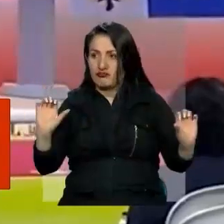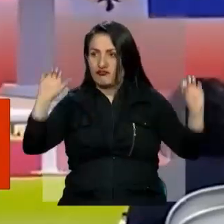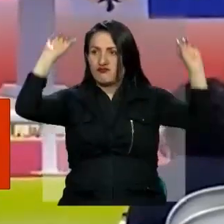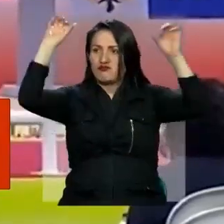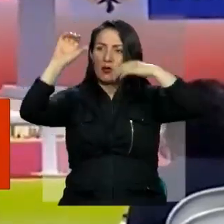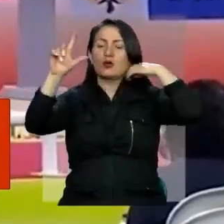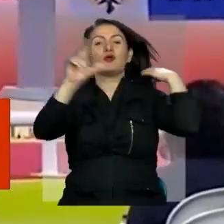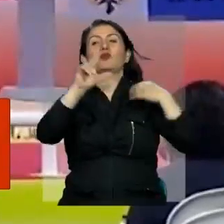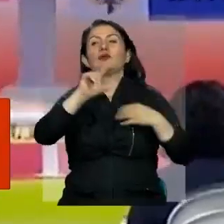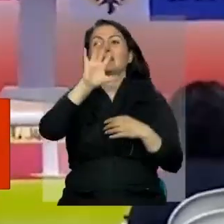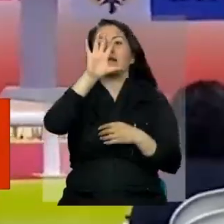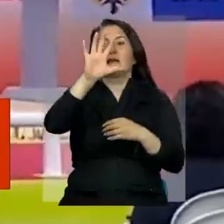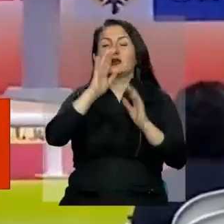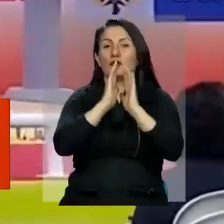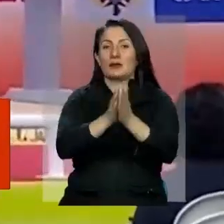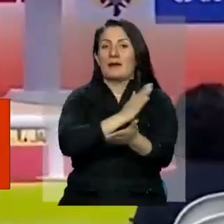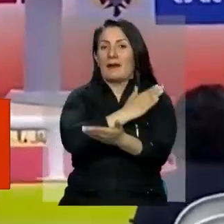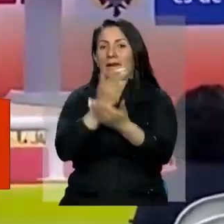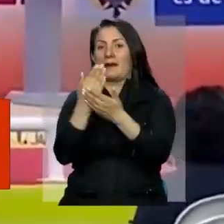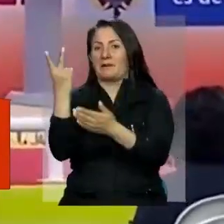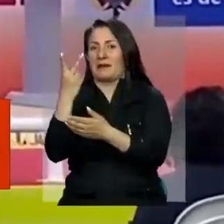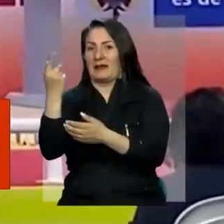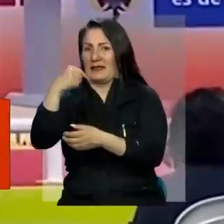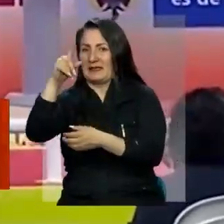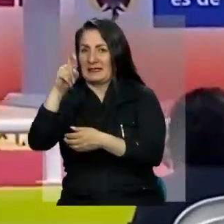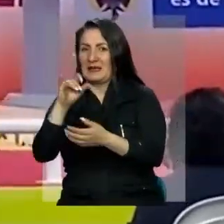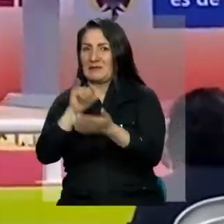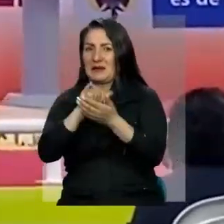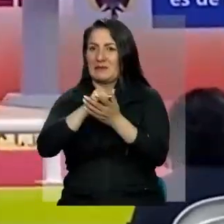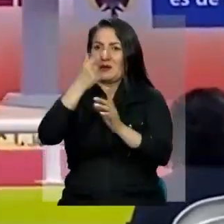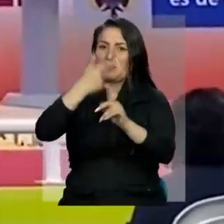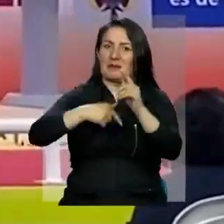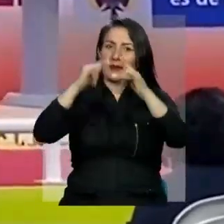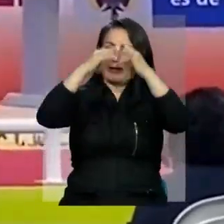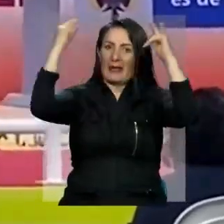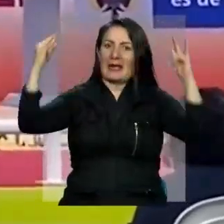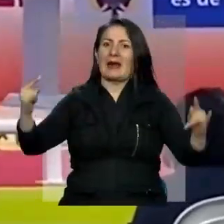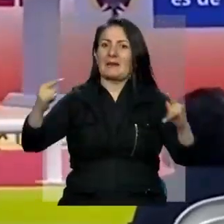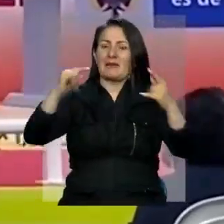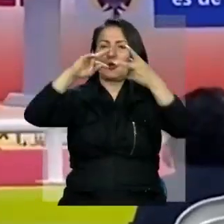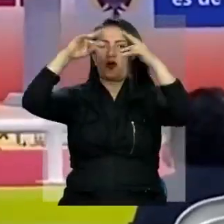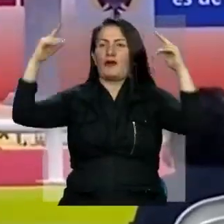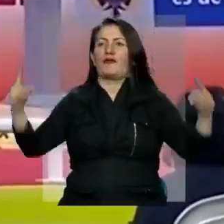diciembre hasta el viernes 16 del mismo mes en la Gran Carpa de Corferias.